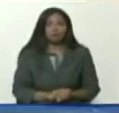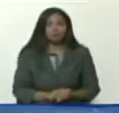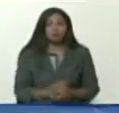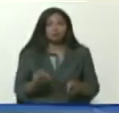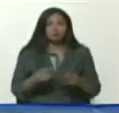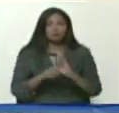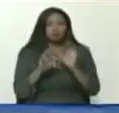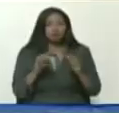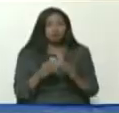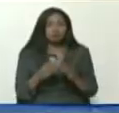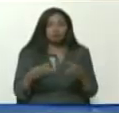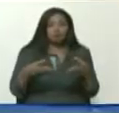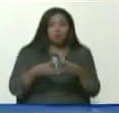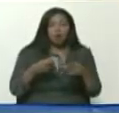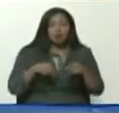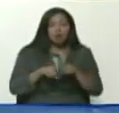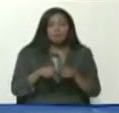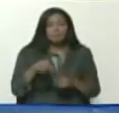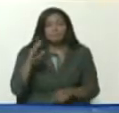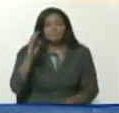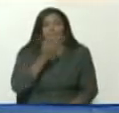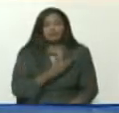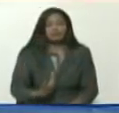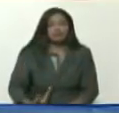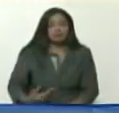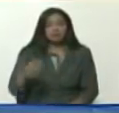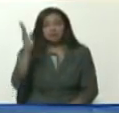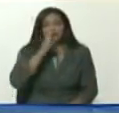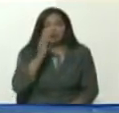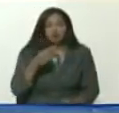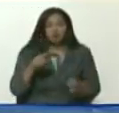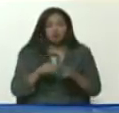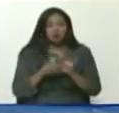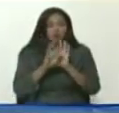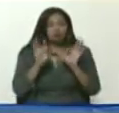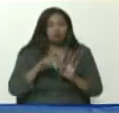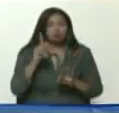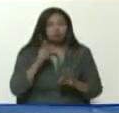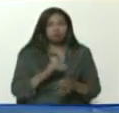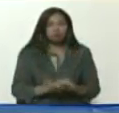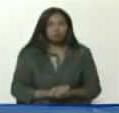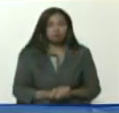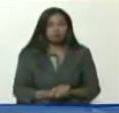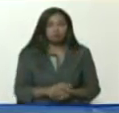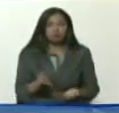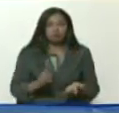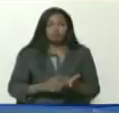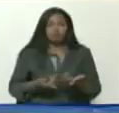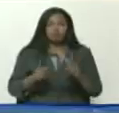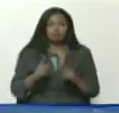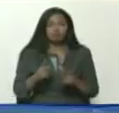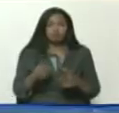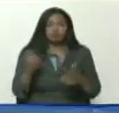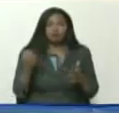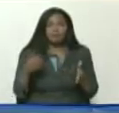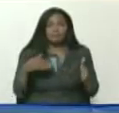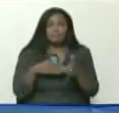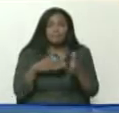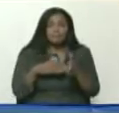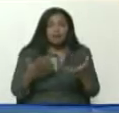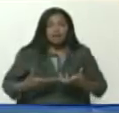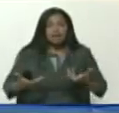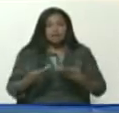del presidente brasilero Jair Bolsonaro, quien ha autorizado la tala, la